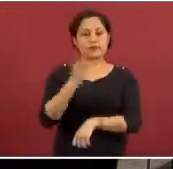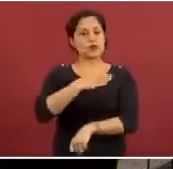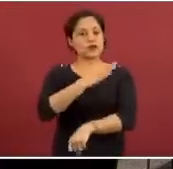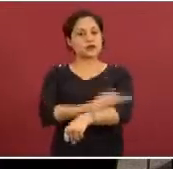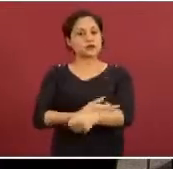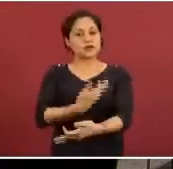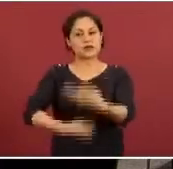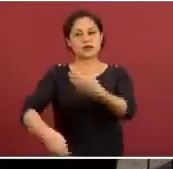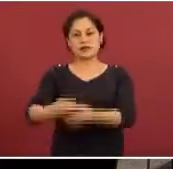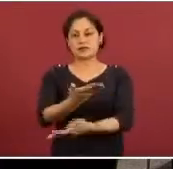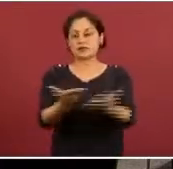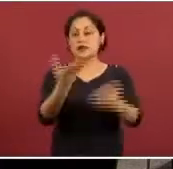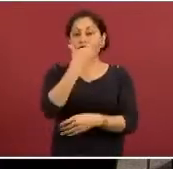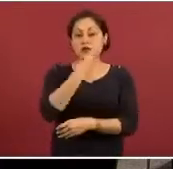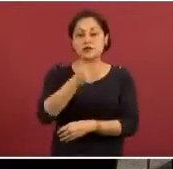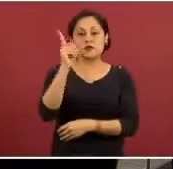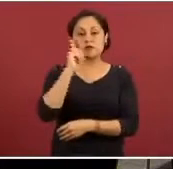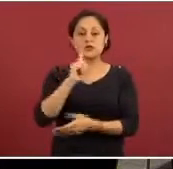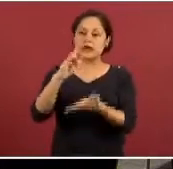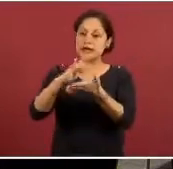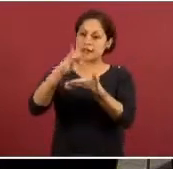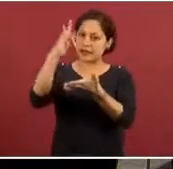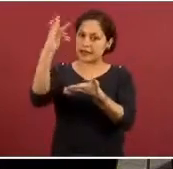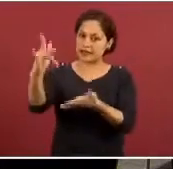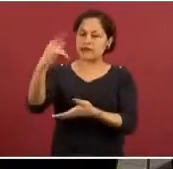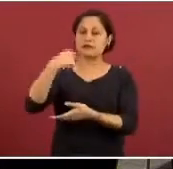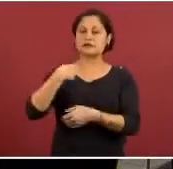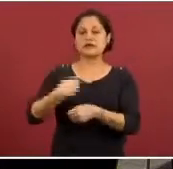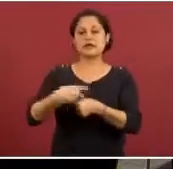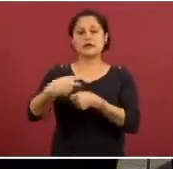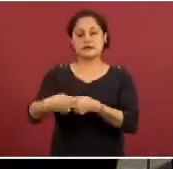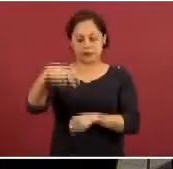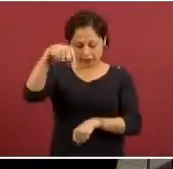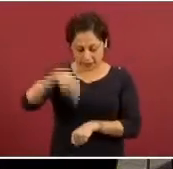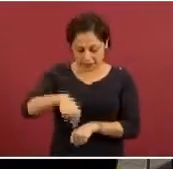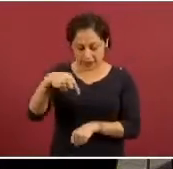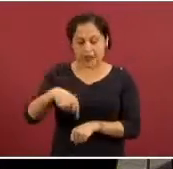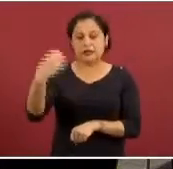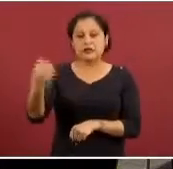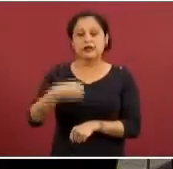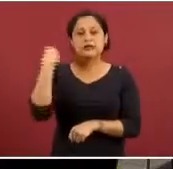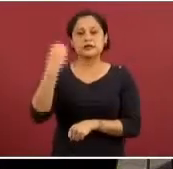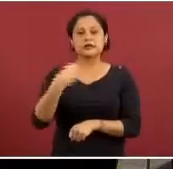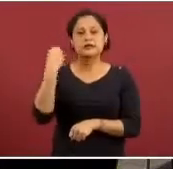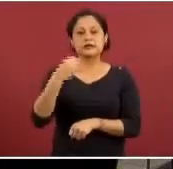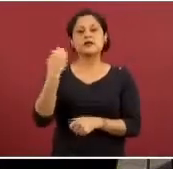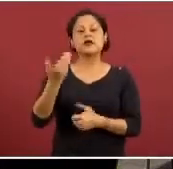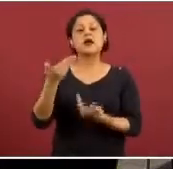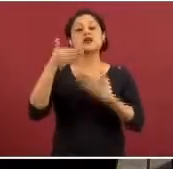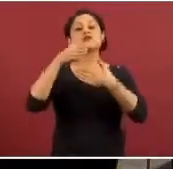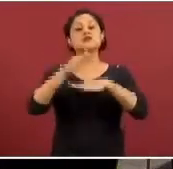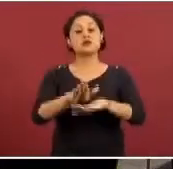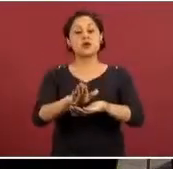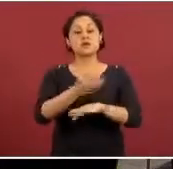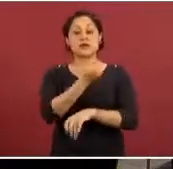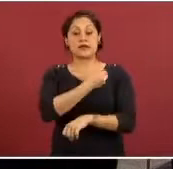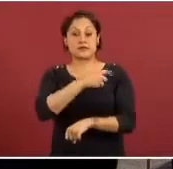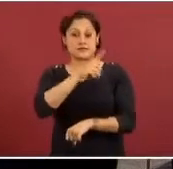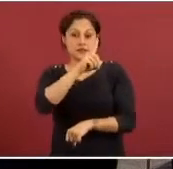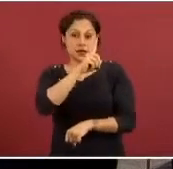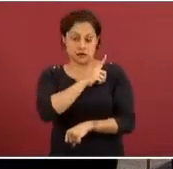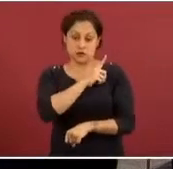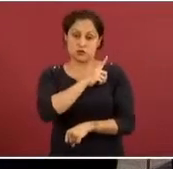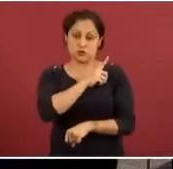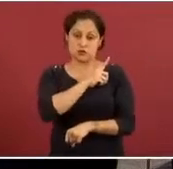y todos. Agradecer este espacio en el área de salud de la